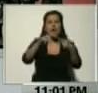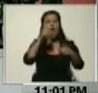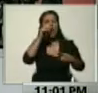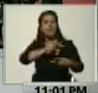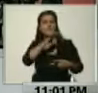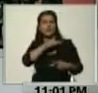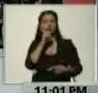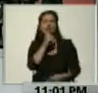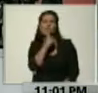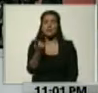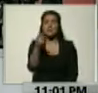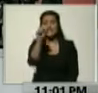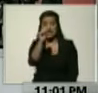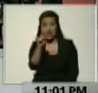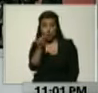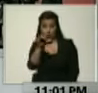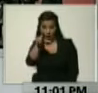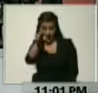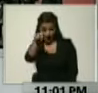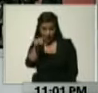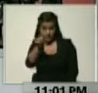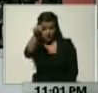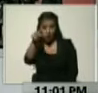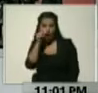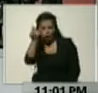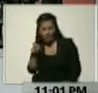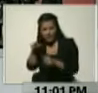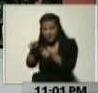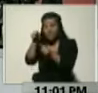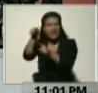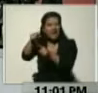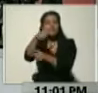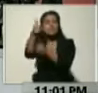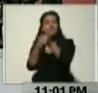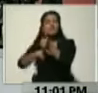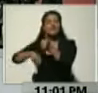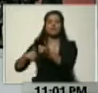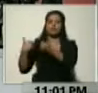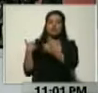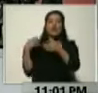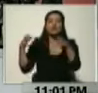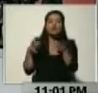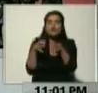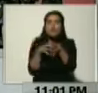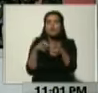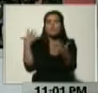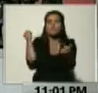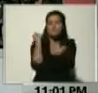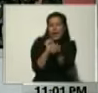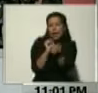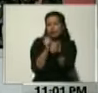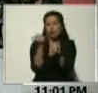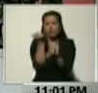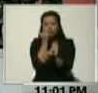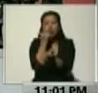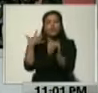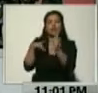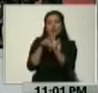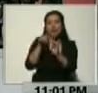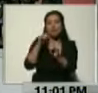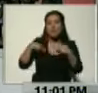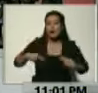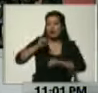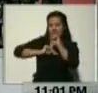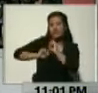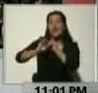Akhobi, quien es el segundo vicepresidente del Grupo de Trabajo sobre Detenciones Arbitrarias de la ONU y otros defensores de derechos humanos. Atento con esto. En